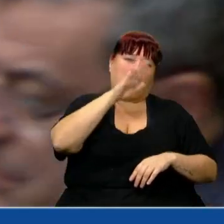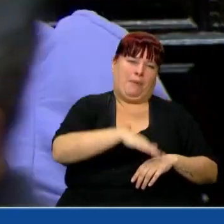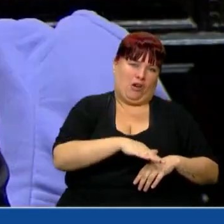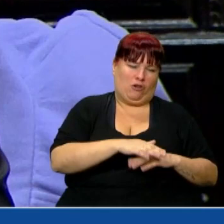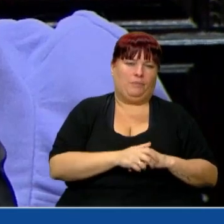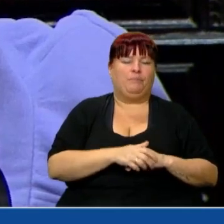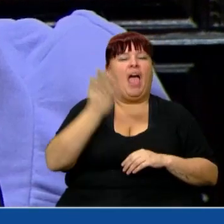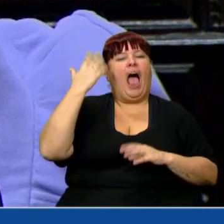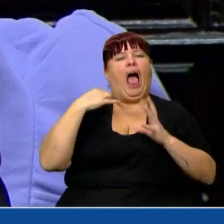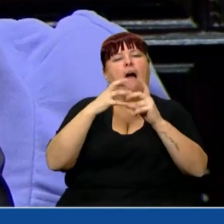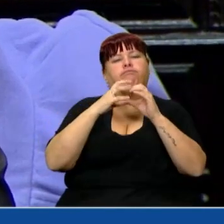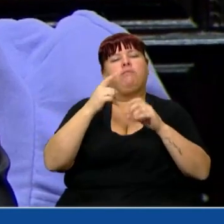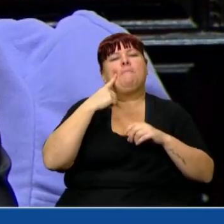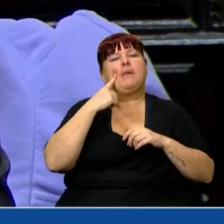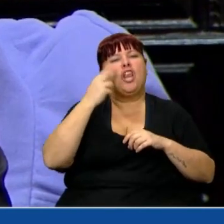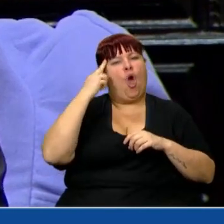En aquella discusión de